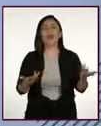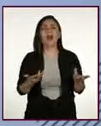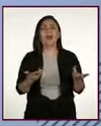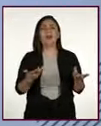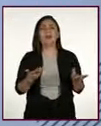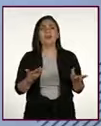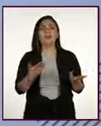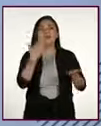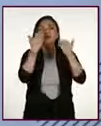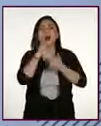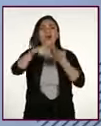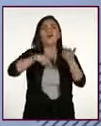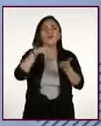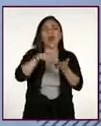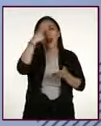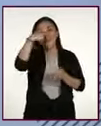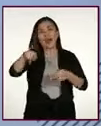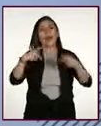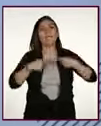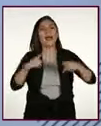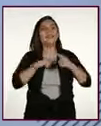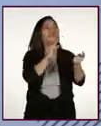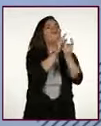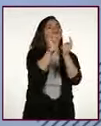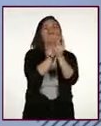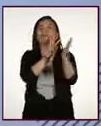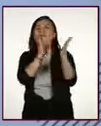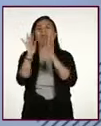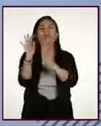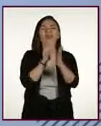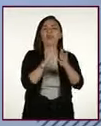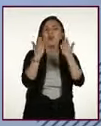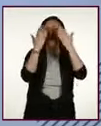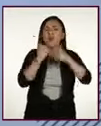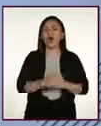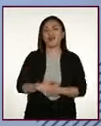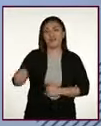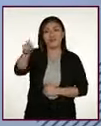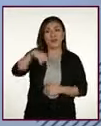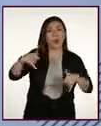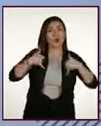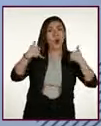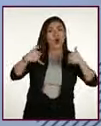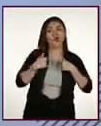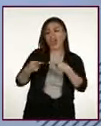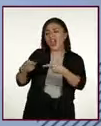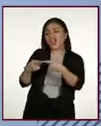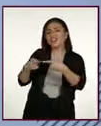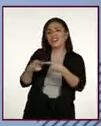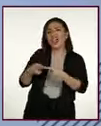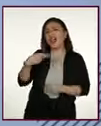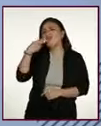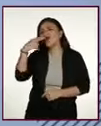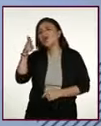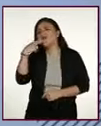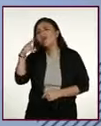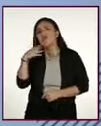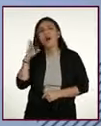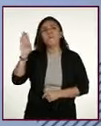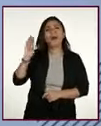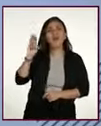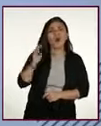no tiene espacios públicos para que puedan convivir, etcétera, están unos chicos en la esquina fumando marihuana y bebiendo cerveza.